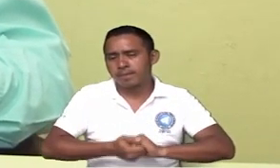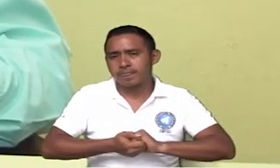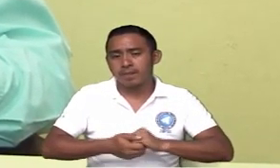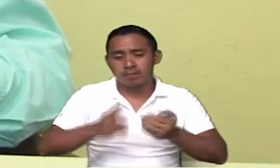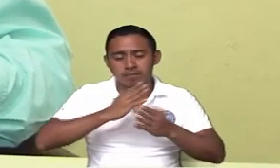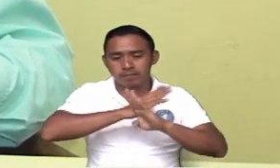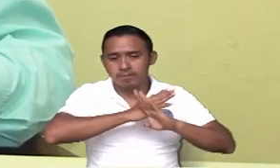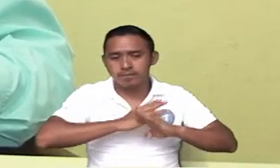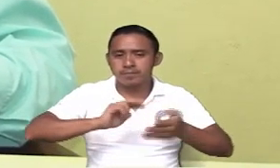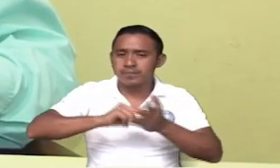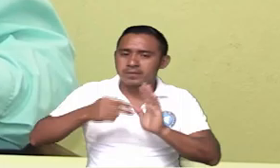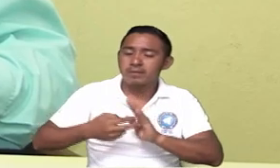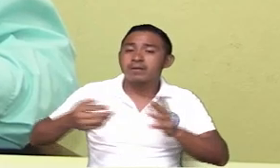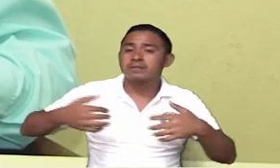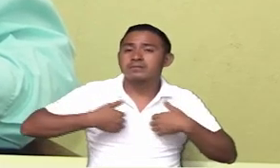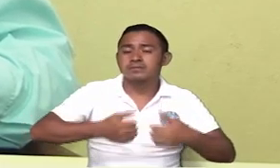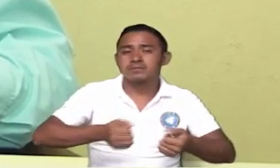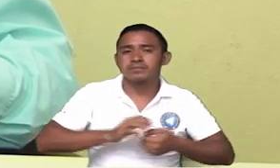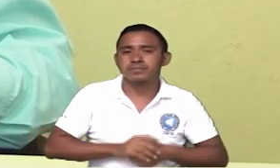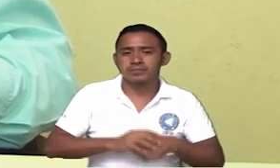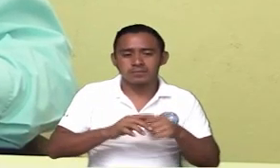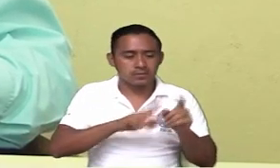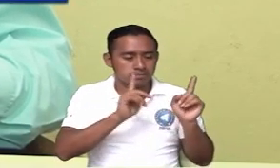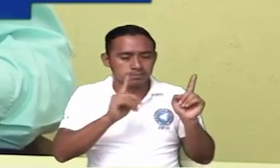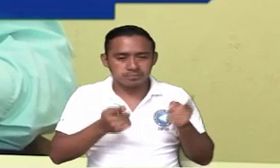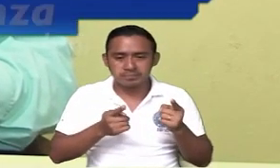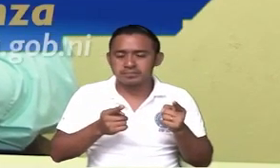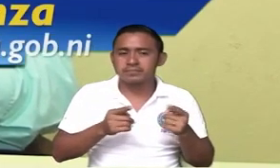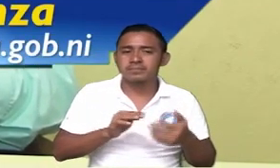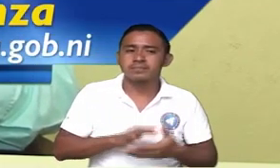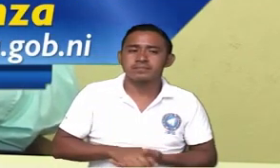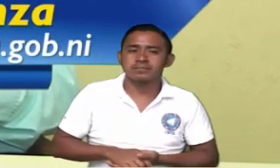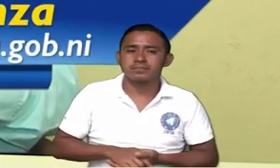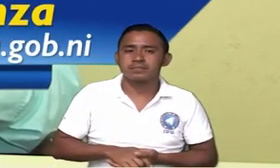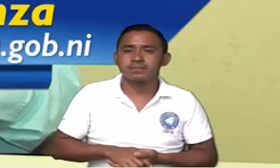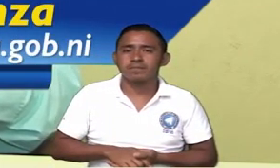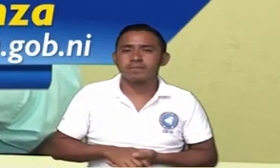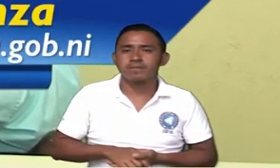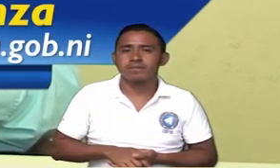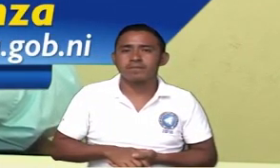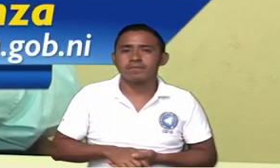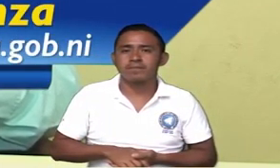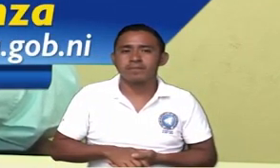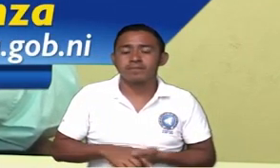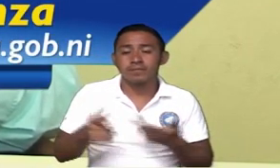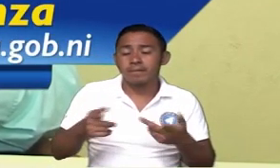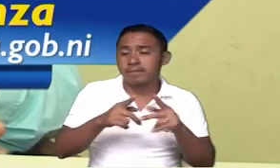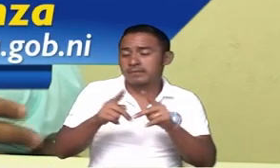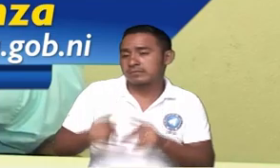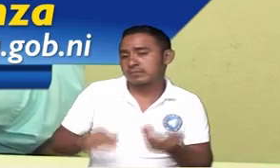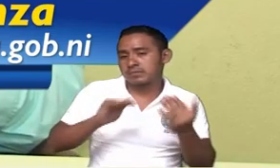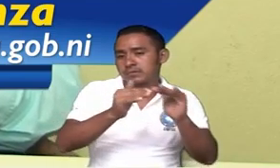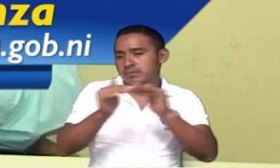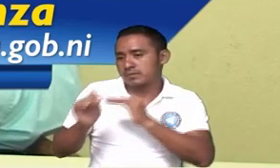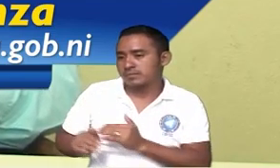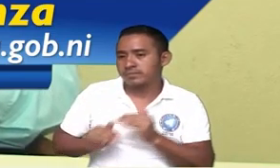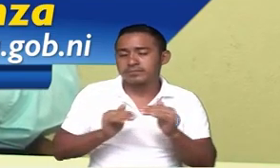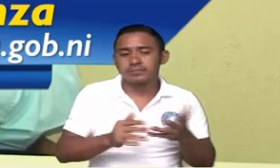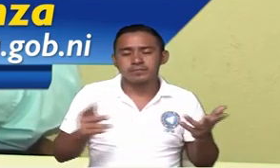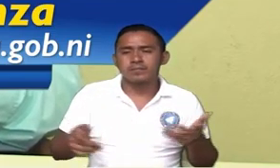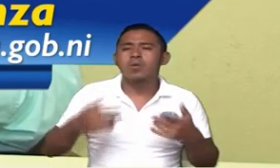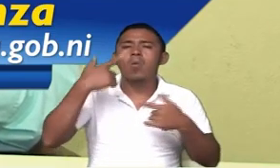Prevenir en Salud. Estábamos viendo un pequeñito sondeo que hicimos con los ciudadanos de nuestra capital, precisamente